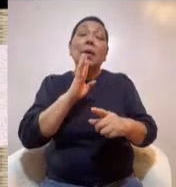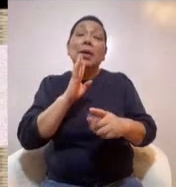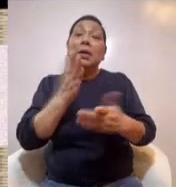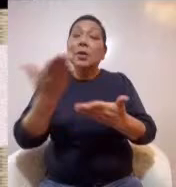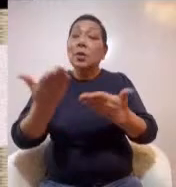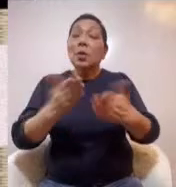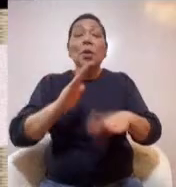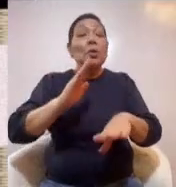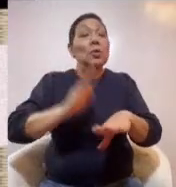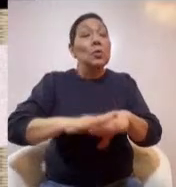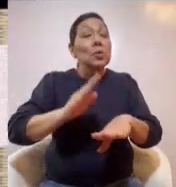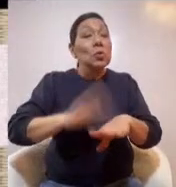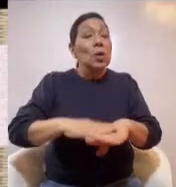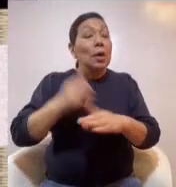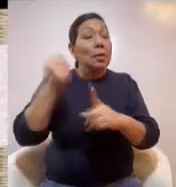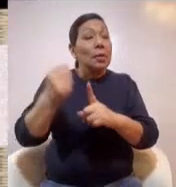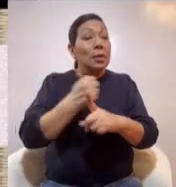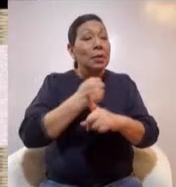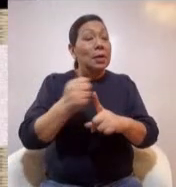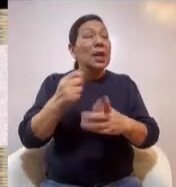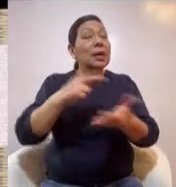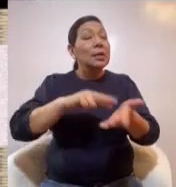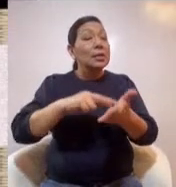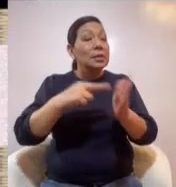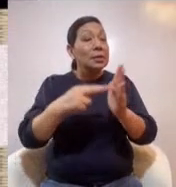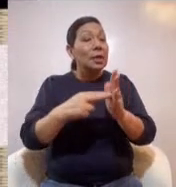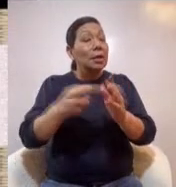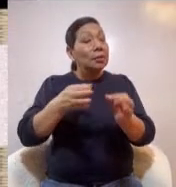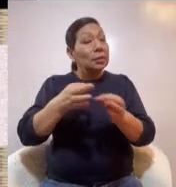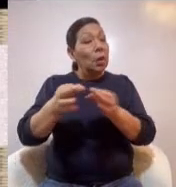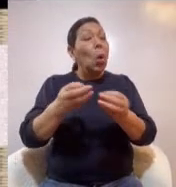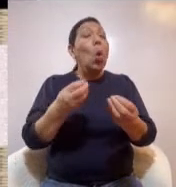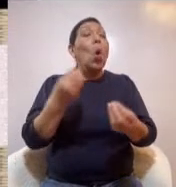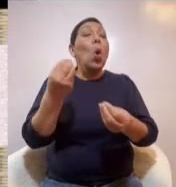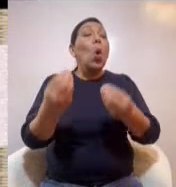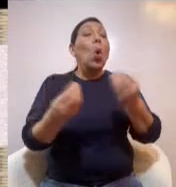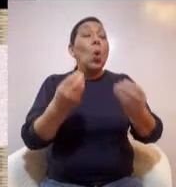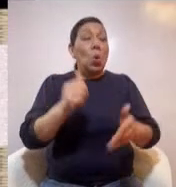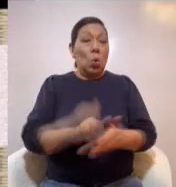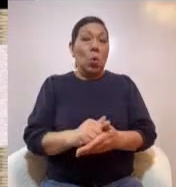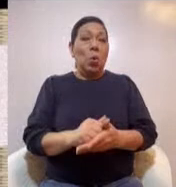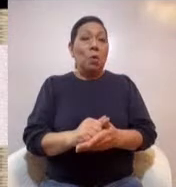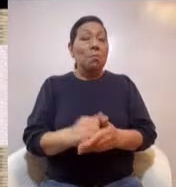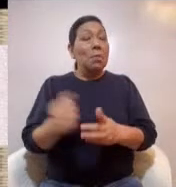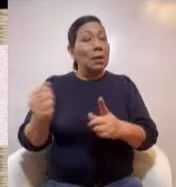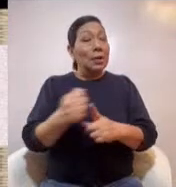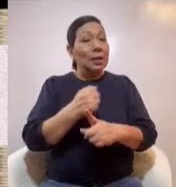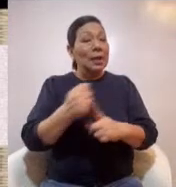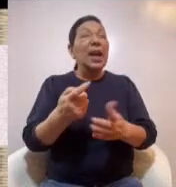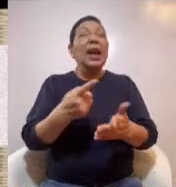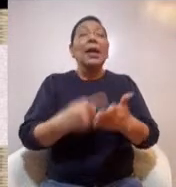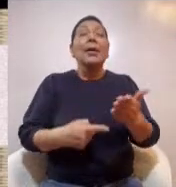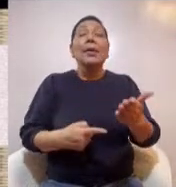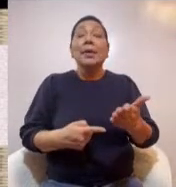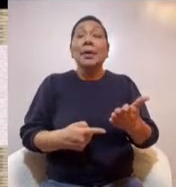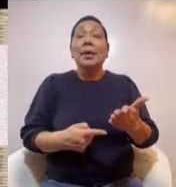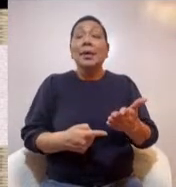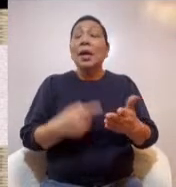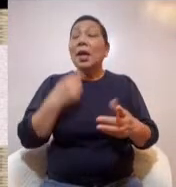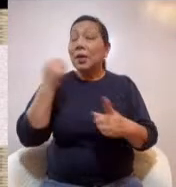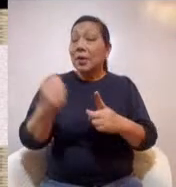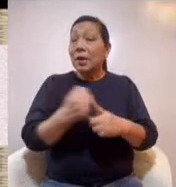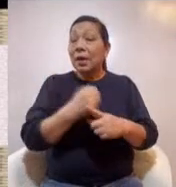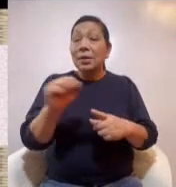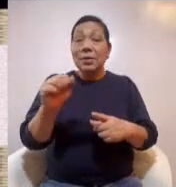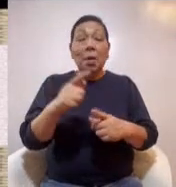una declaración sobre violencia simbólica que pueda describir cómo la violencia, primero